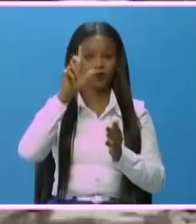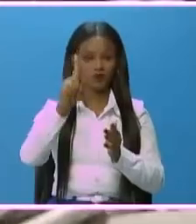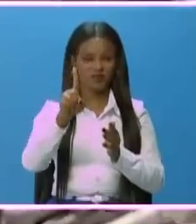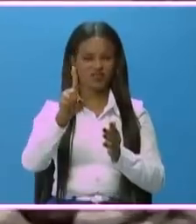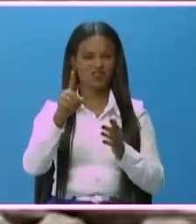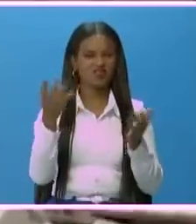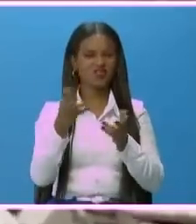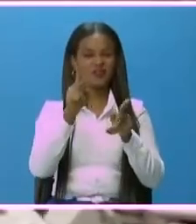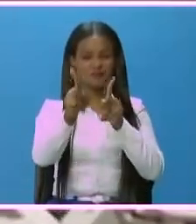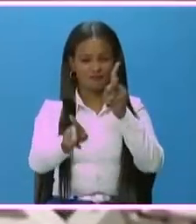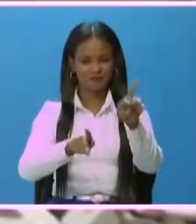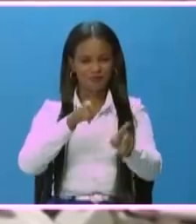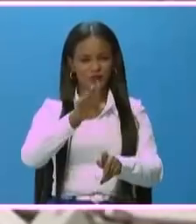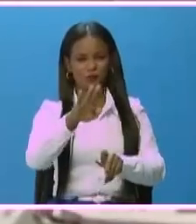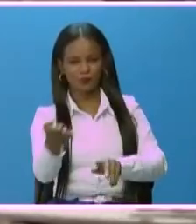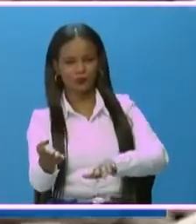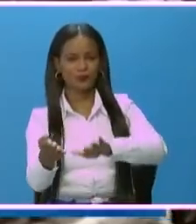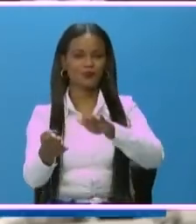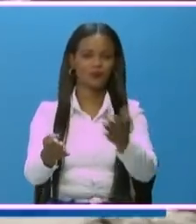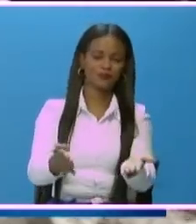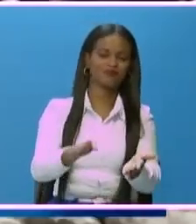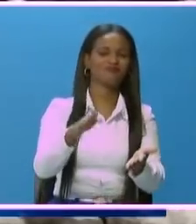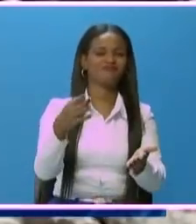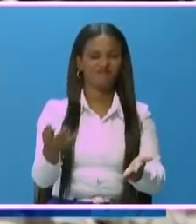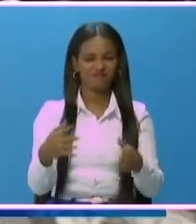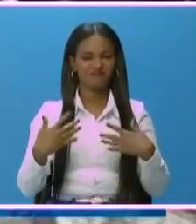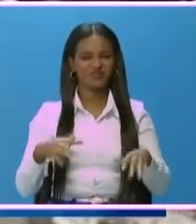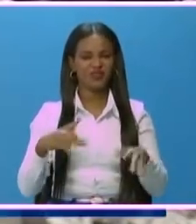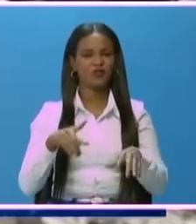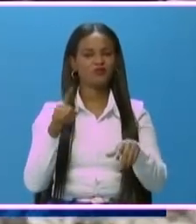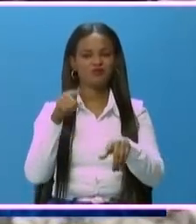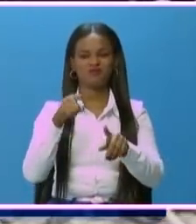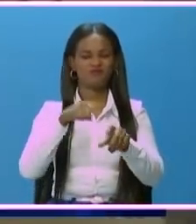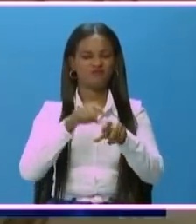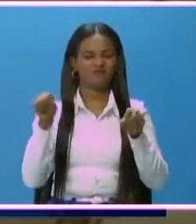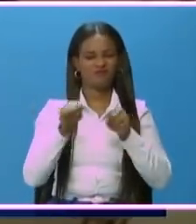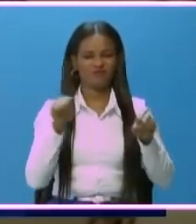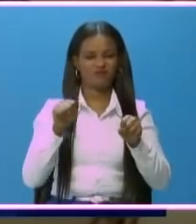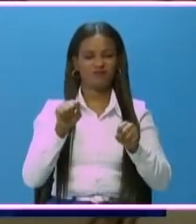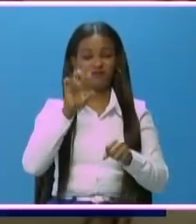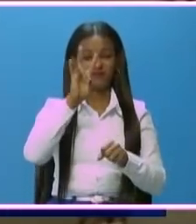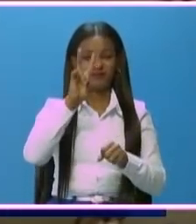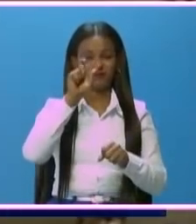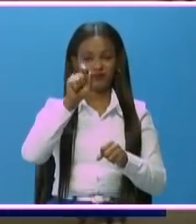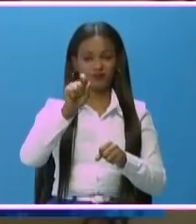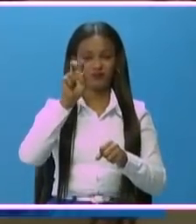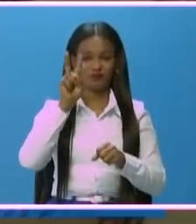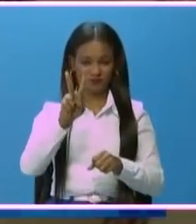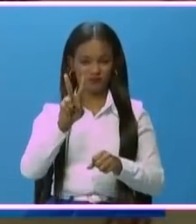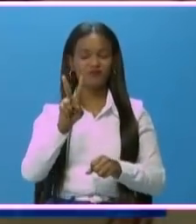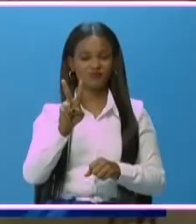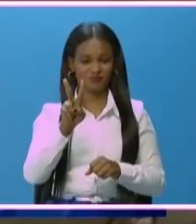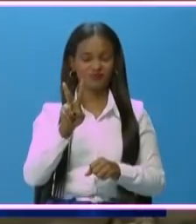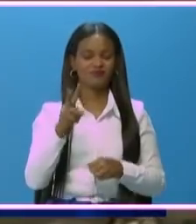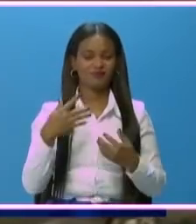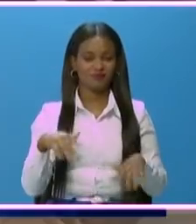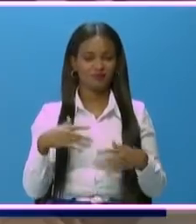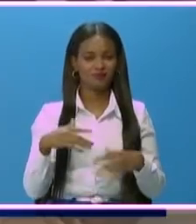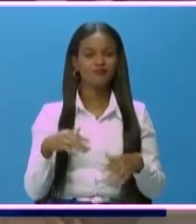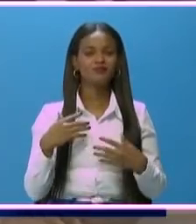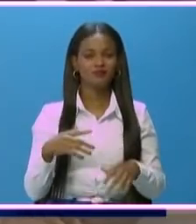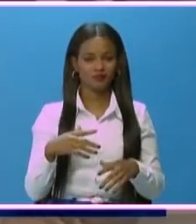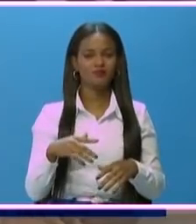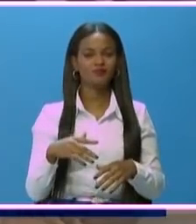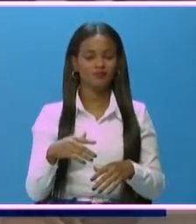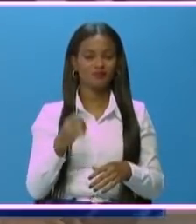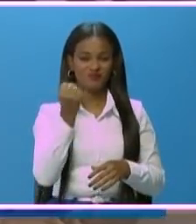1941 las cifras de personas fallecidas durante el terremoto de magnitud 7,2 grados en la escala de Richter,